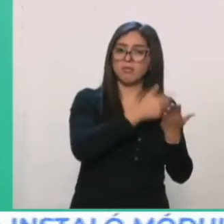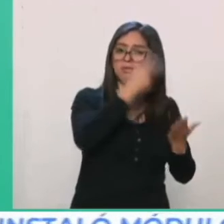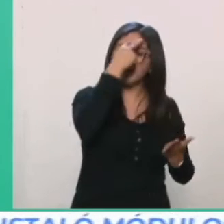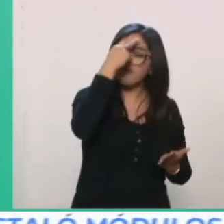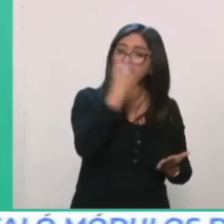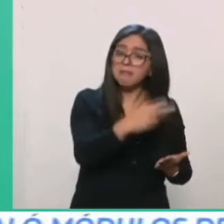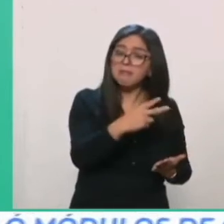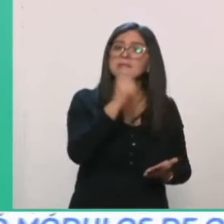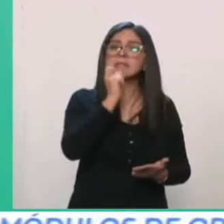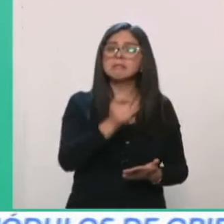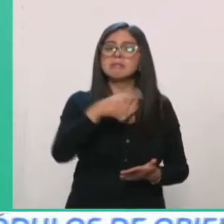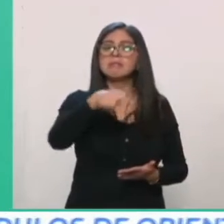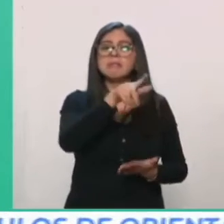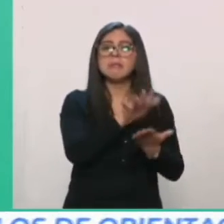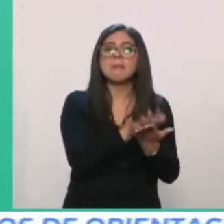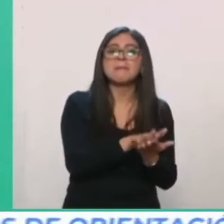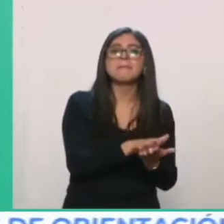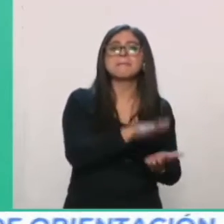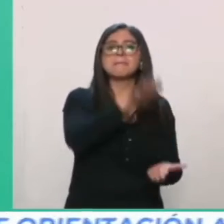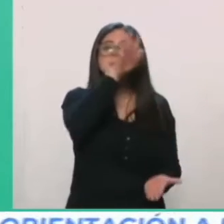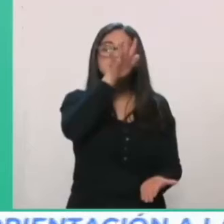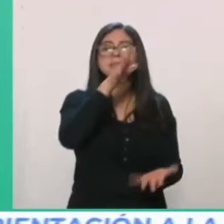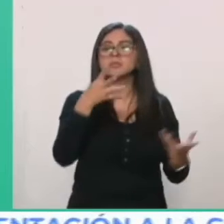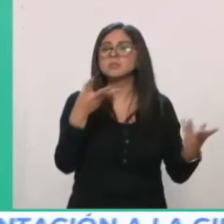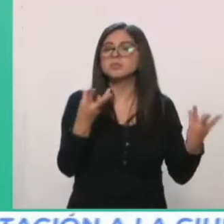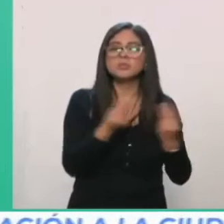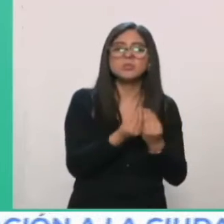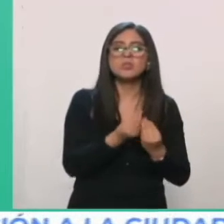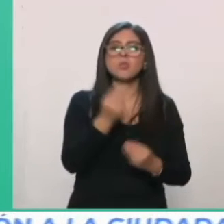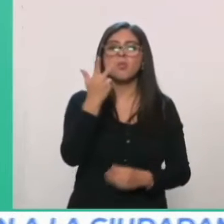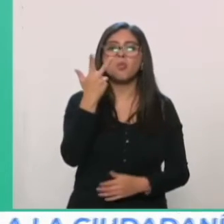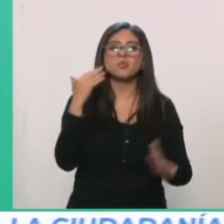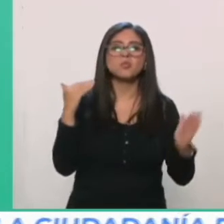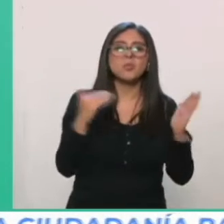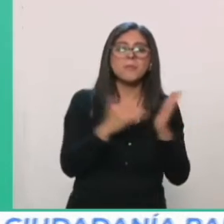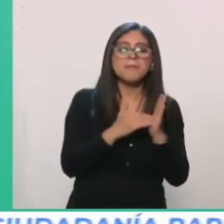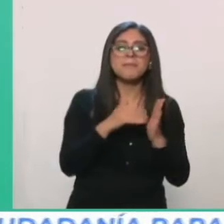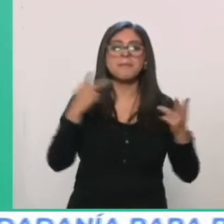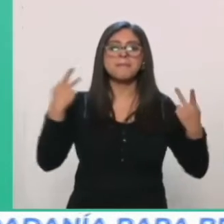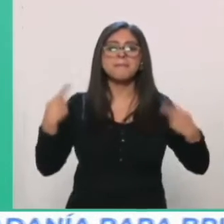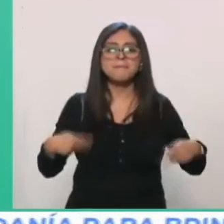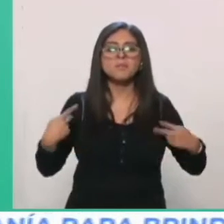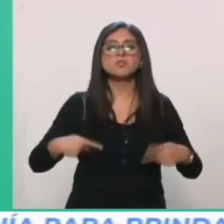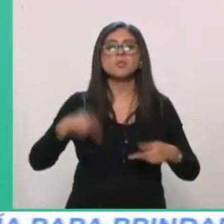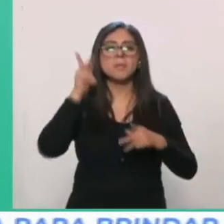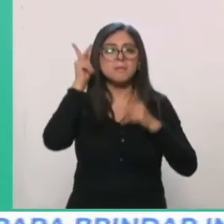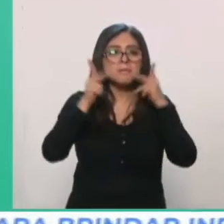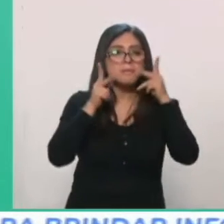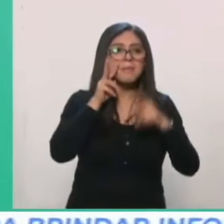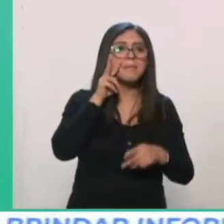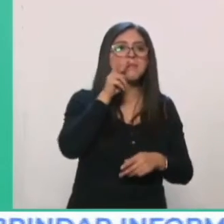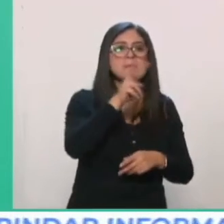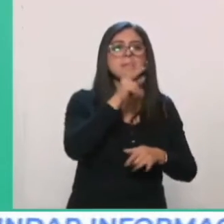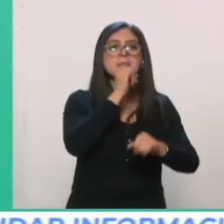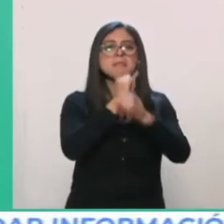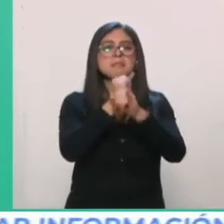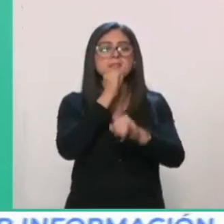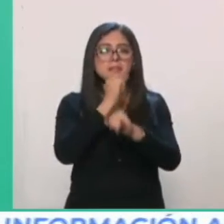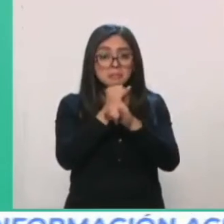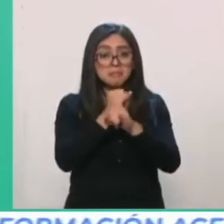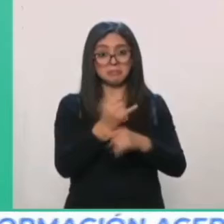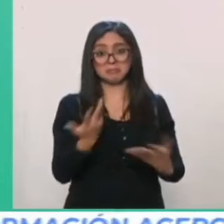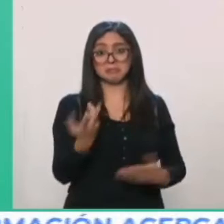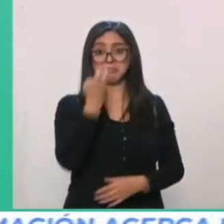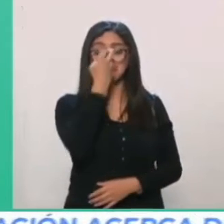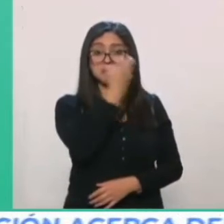un incremento de más de 8,000 visitas, lo cual indica es